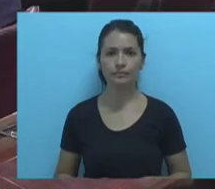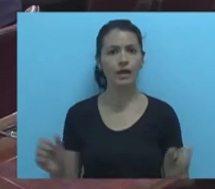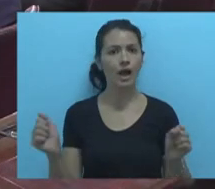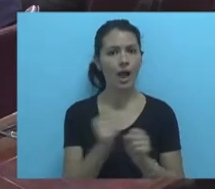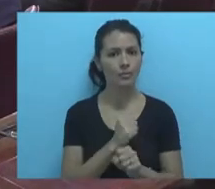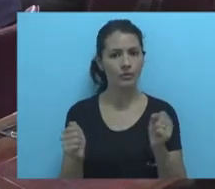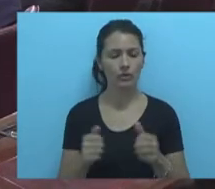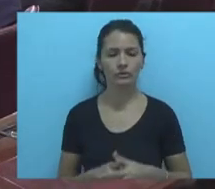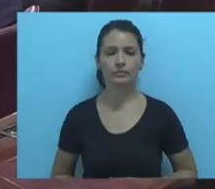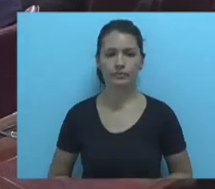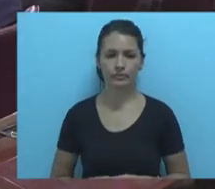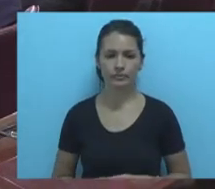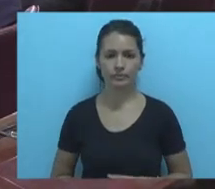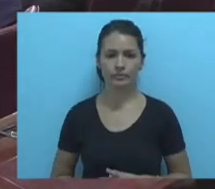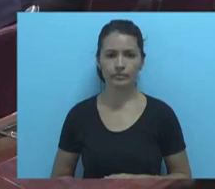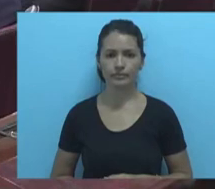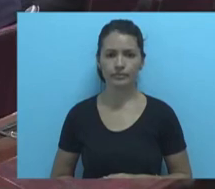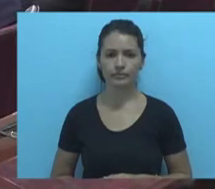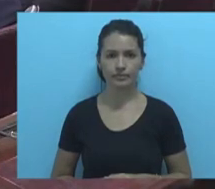resulta aprobado.